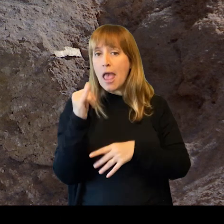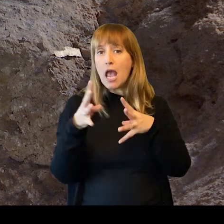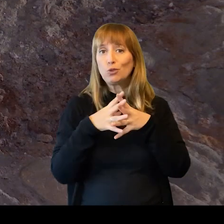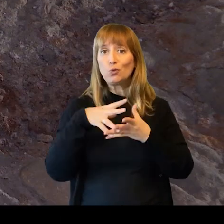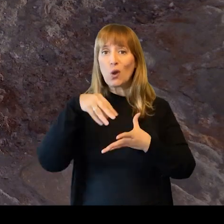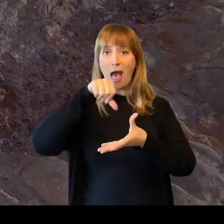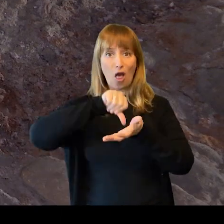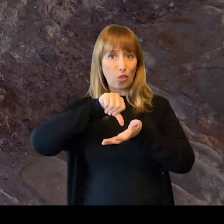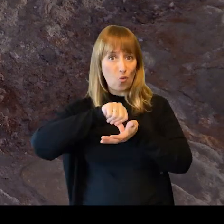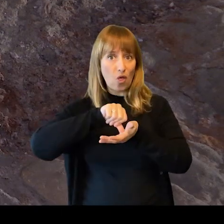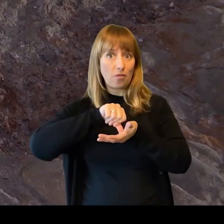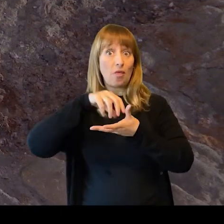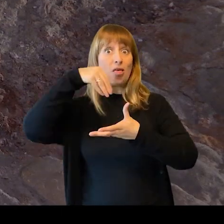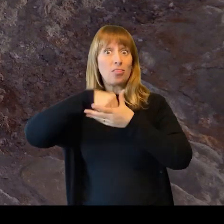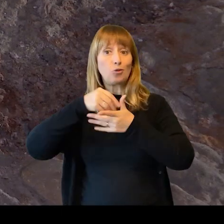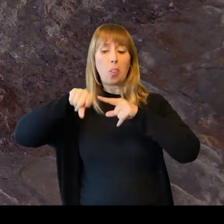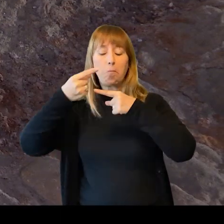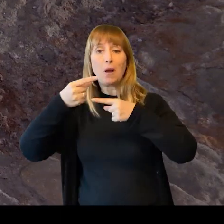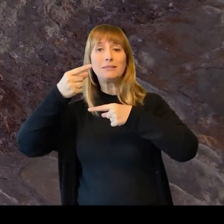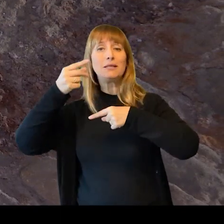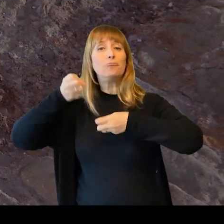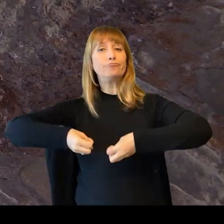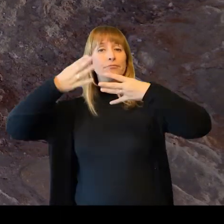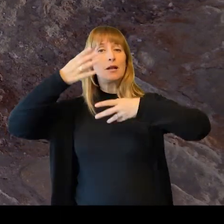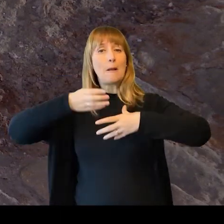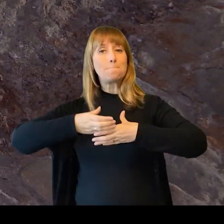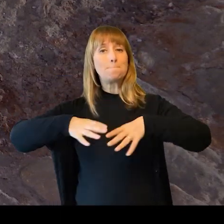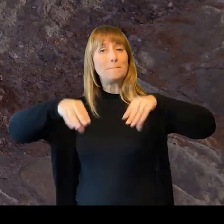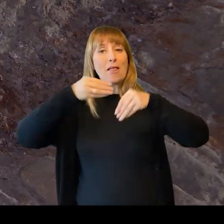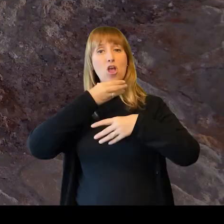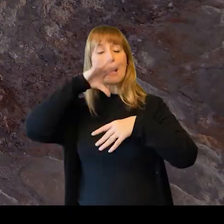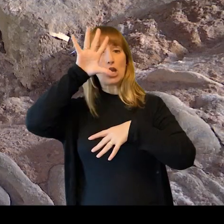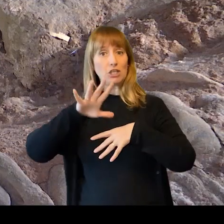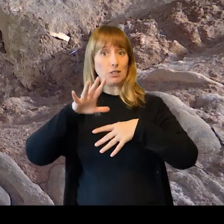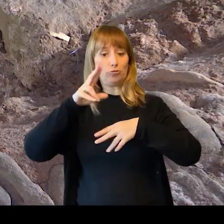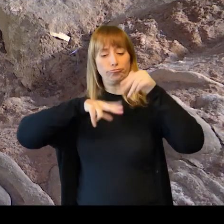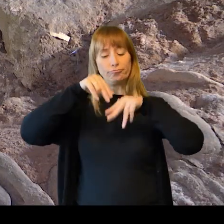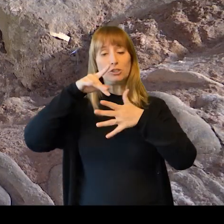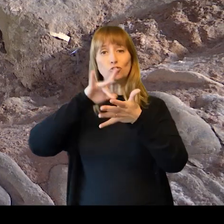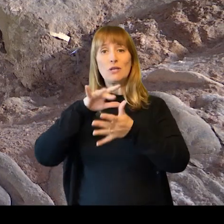estructura urbana sobre la que se edificó el Palacio de Carlos V a partir del siglo XVI.